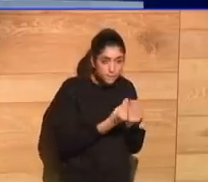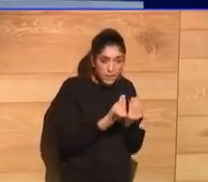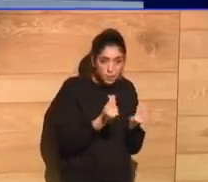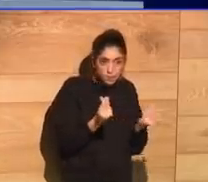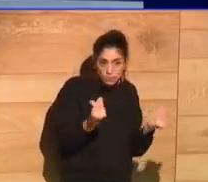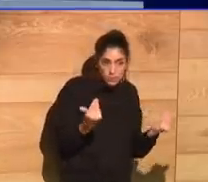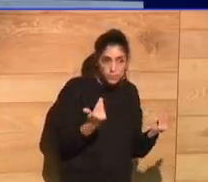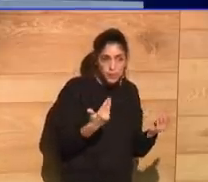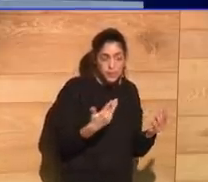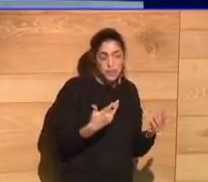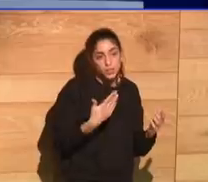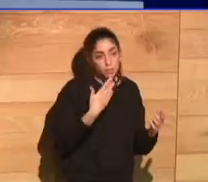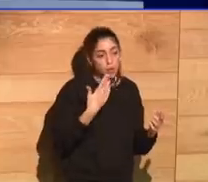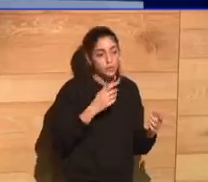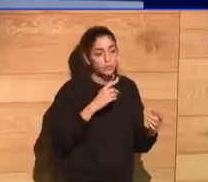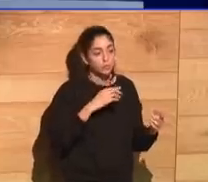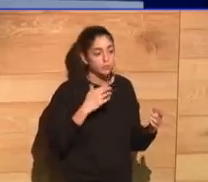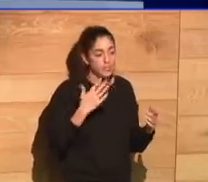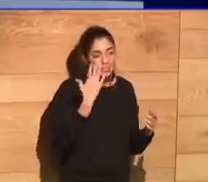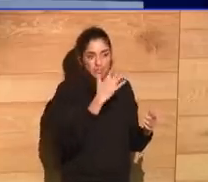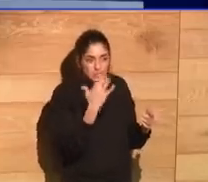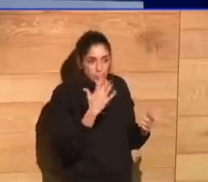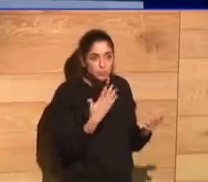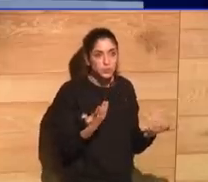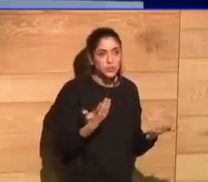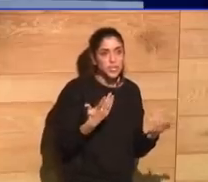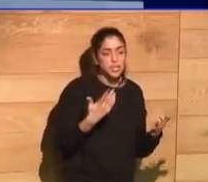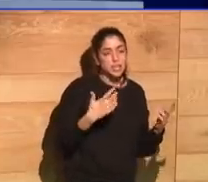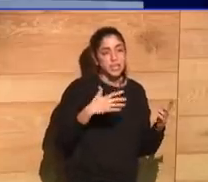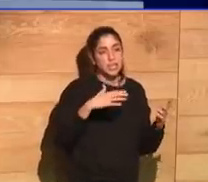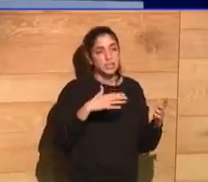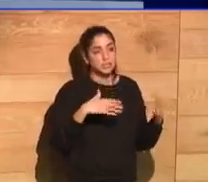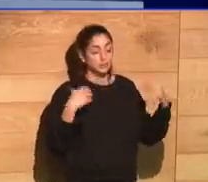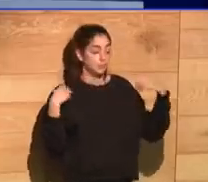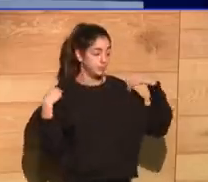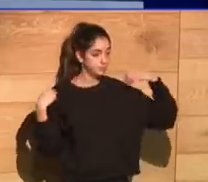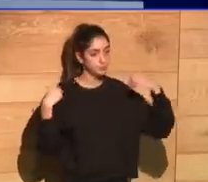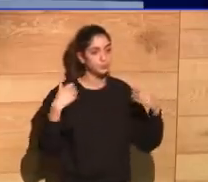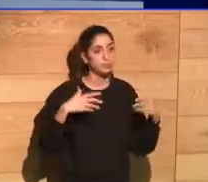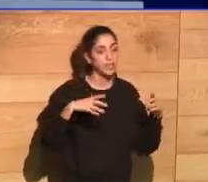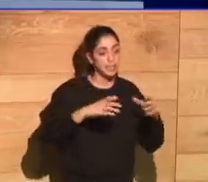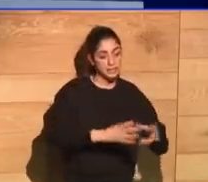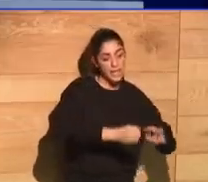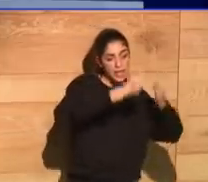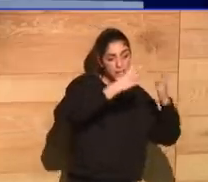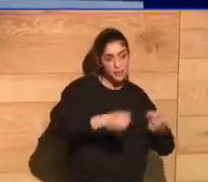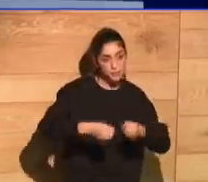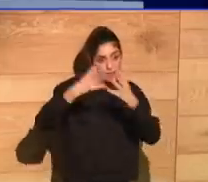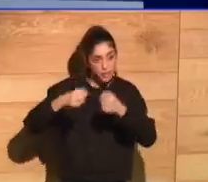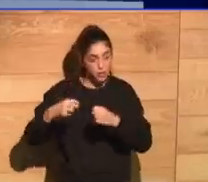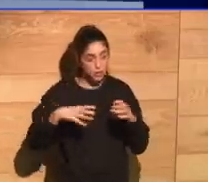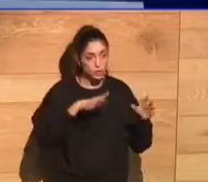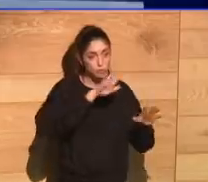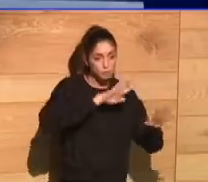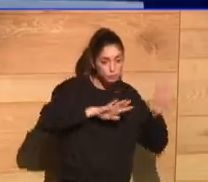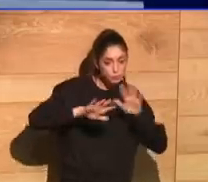esa sensación de que están recibiendo la luz de los edificios, que además oscila o fluctúa para que no resulte plana. Si de repente está